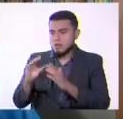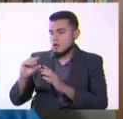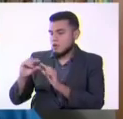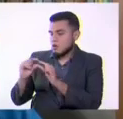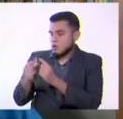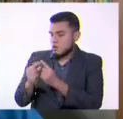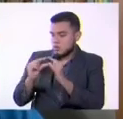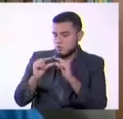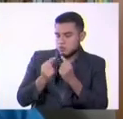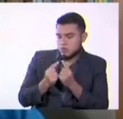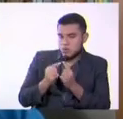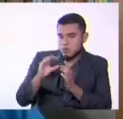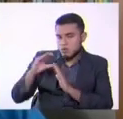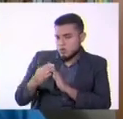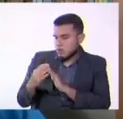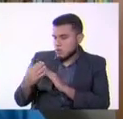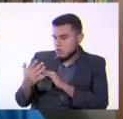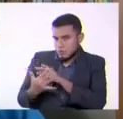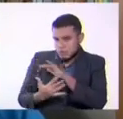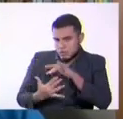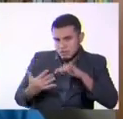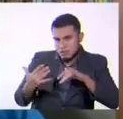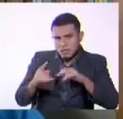ha existido desde siempre.